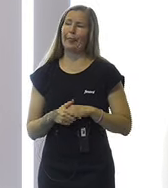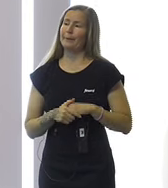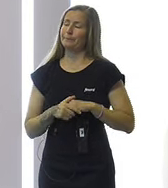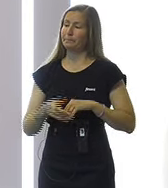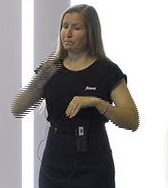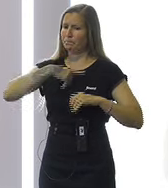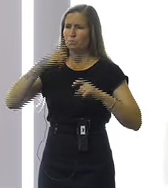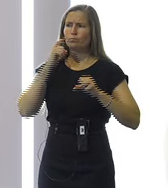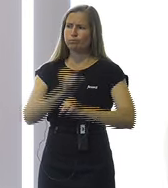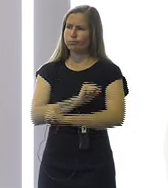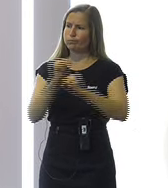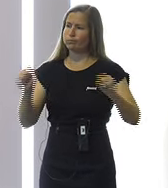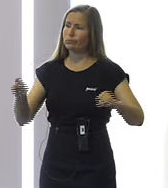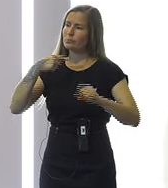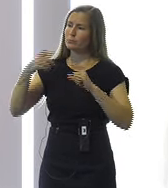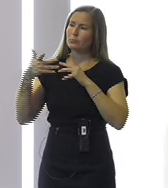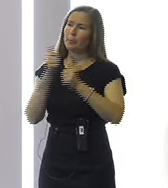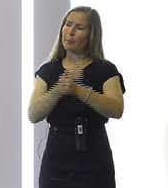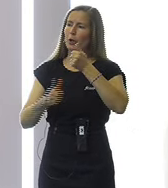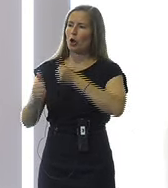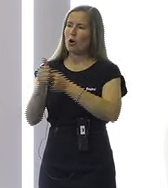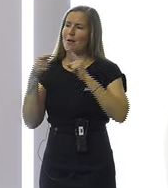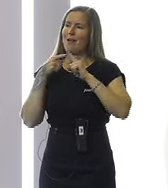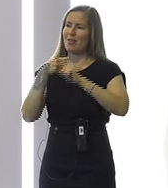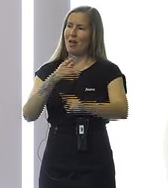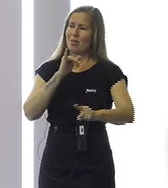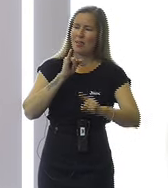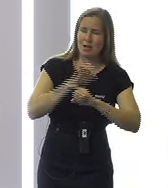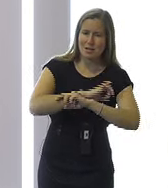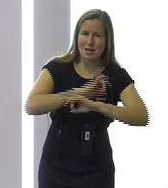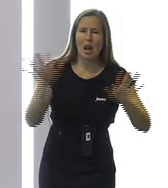prioridades de gestión bien enfocadas, sigue una hoja de ruta